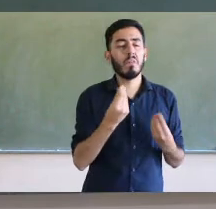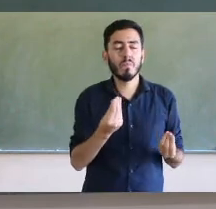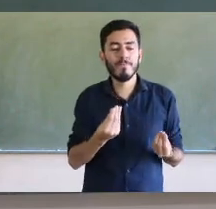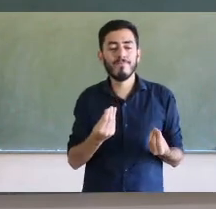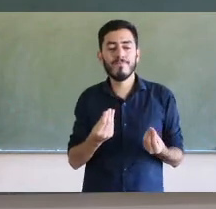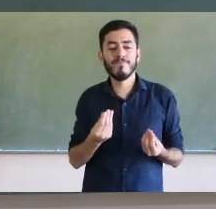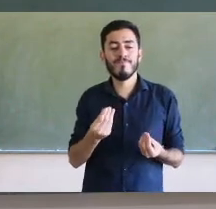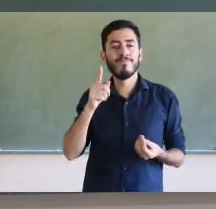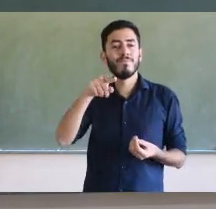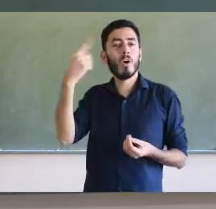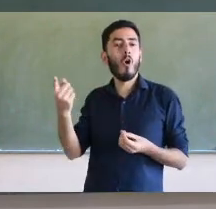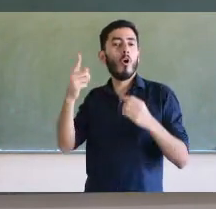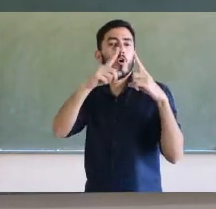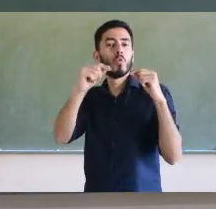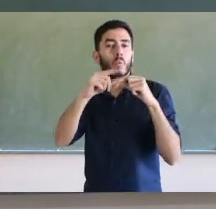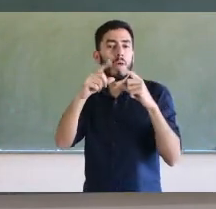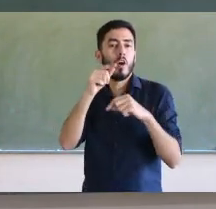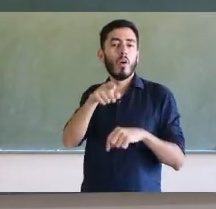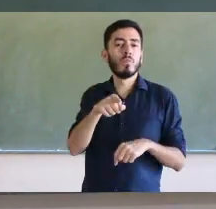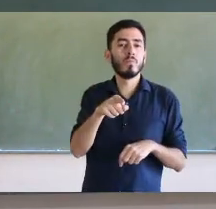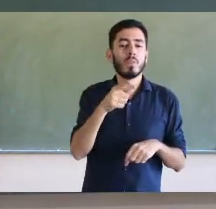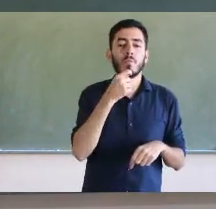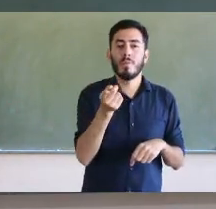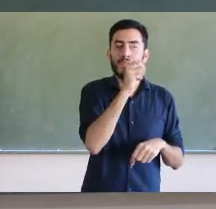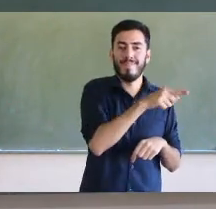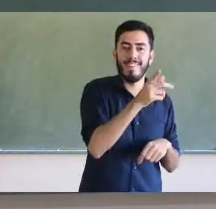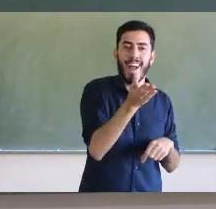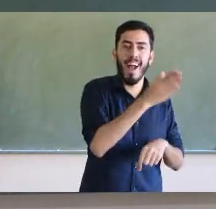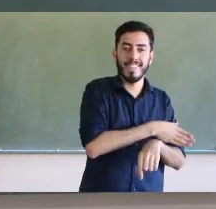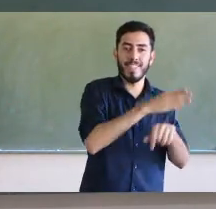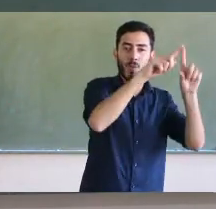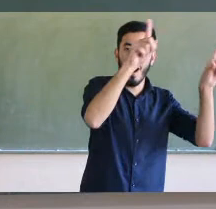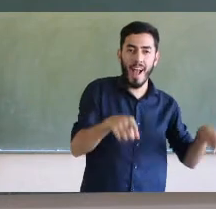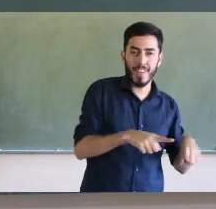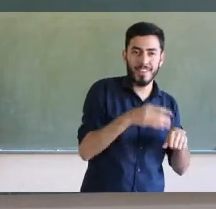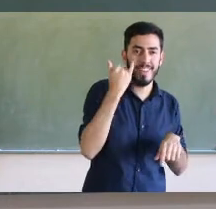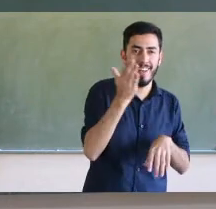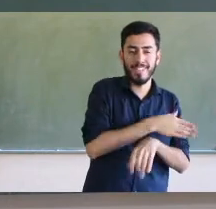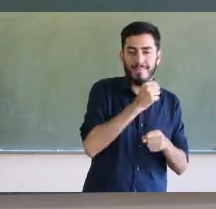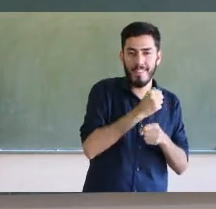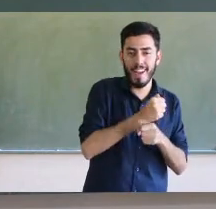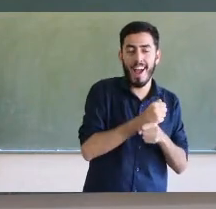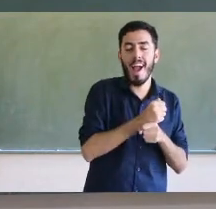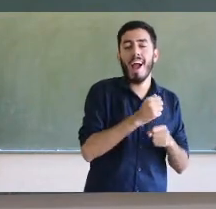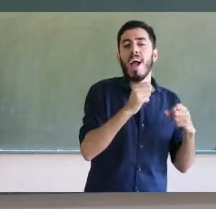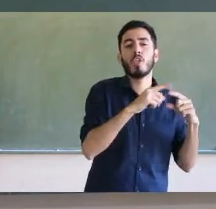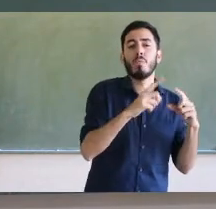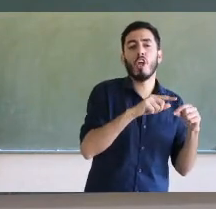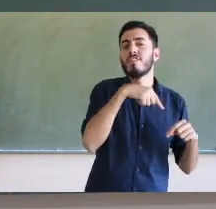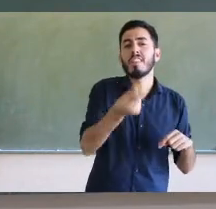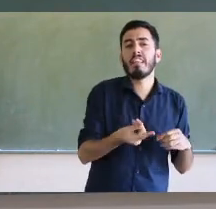Del consecutivo de un número. Es decir, si nos vamos a nuestro cuadro que ya habíamos trabajado, el consecutivo o el siguiente